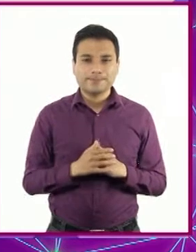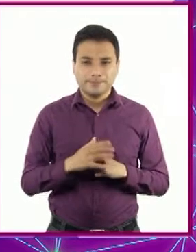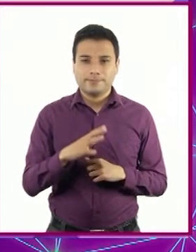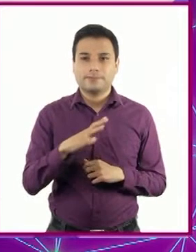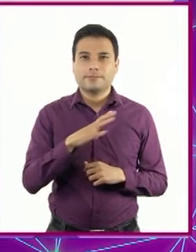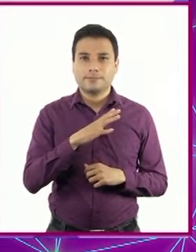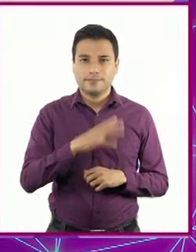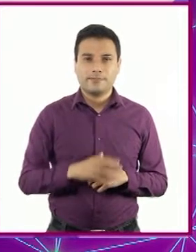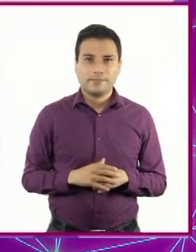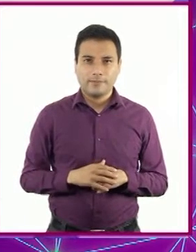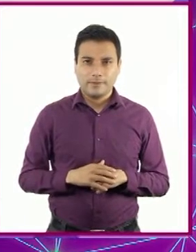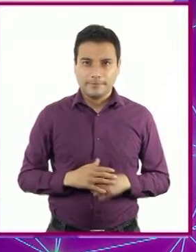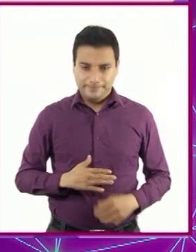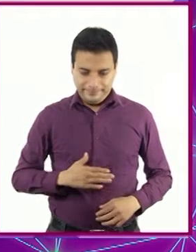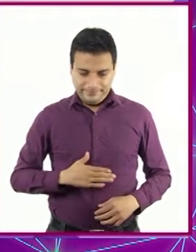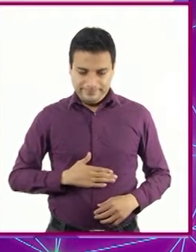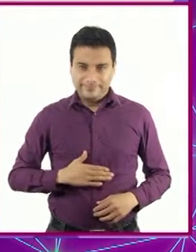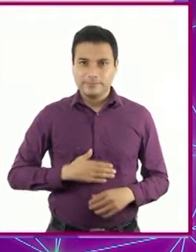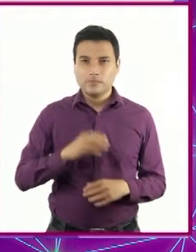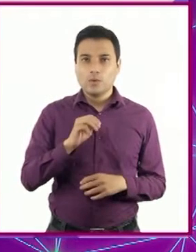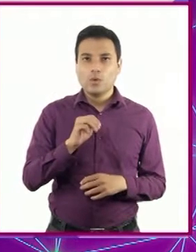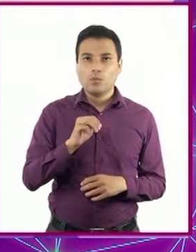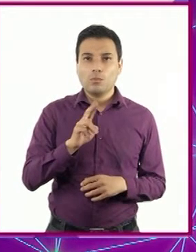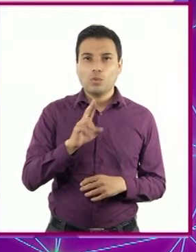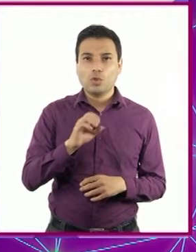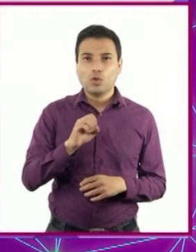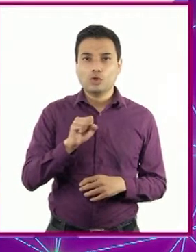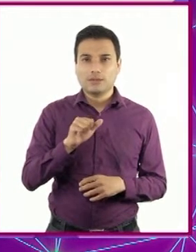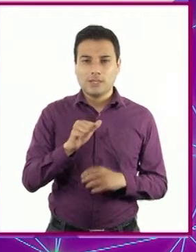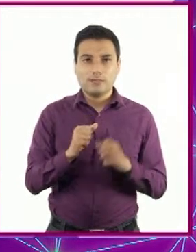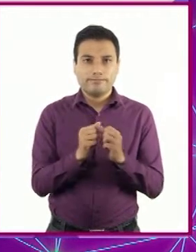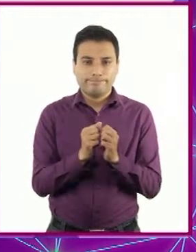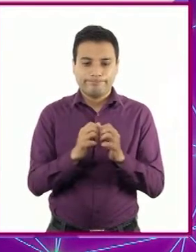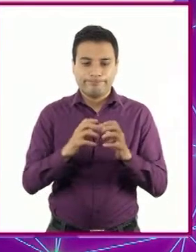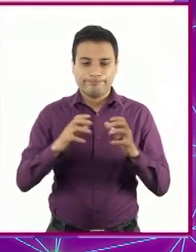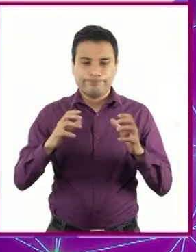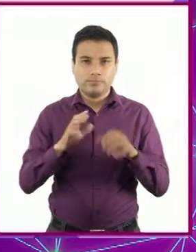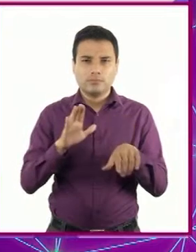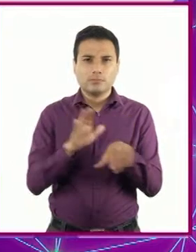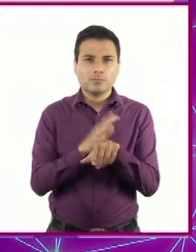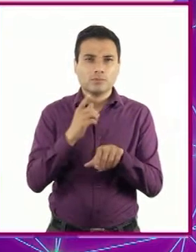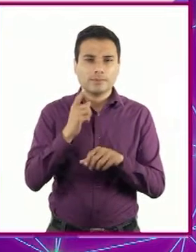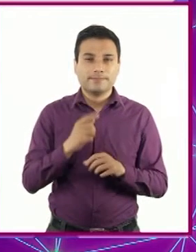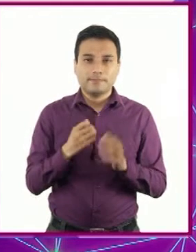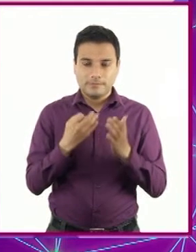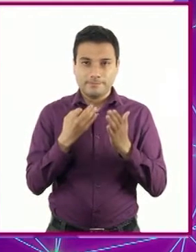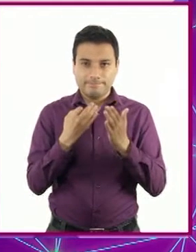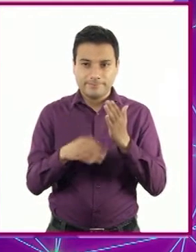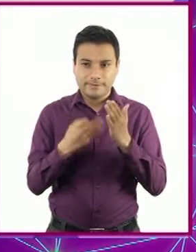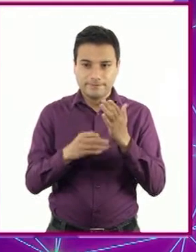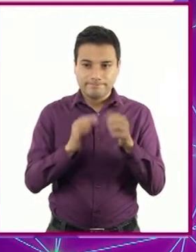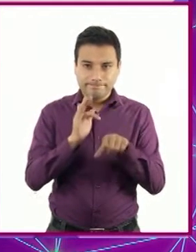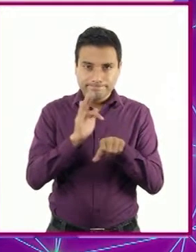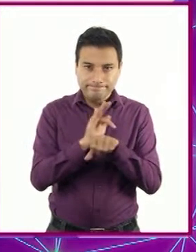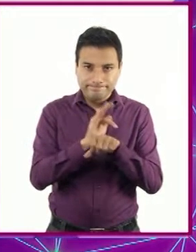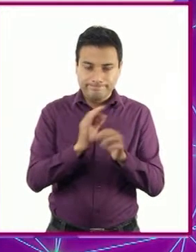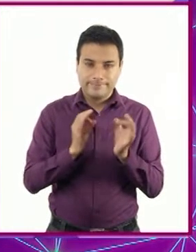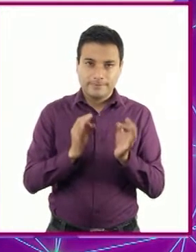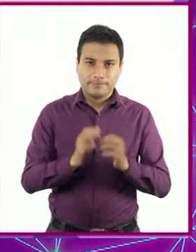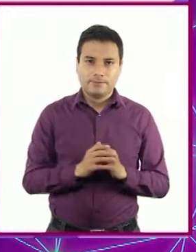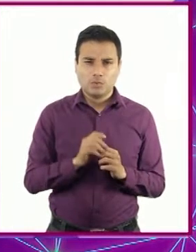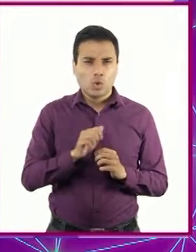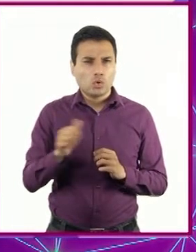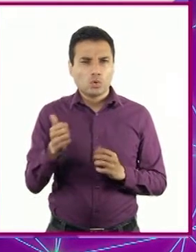de la mucosa gástrica, ocasionada por un desequilibrio entre los factores protectores y agresores. Otro